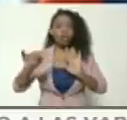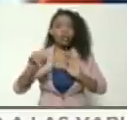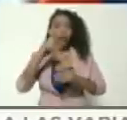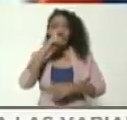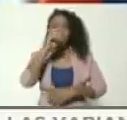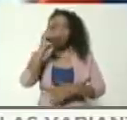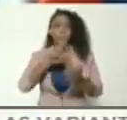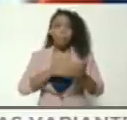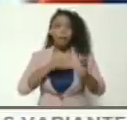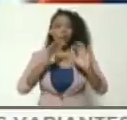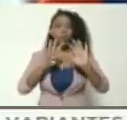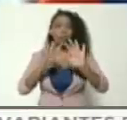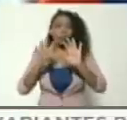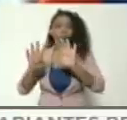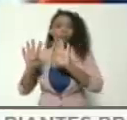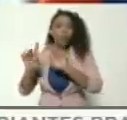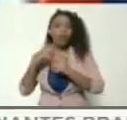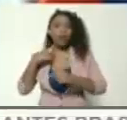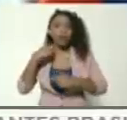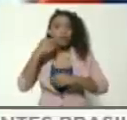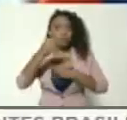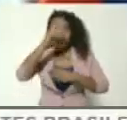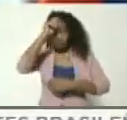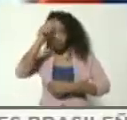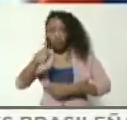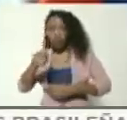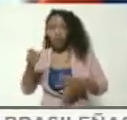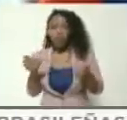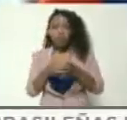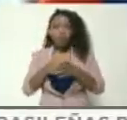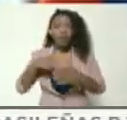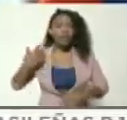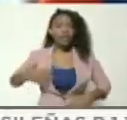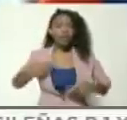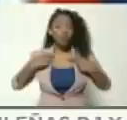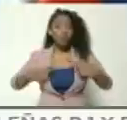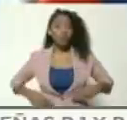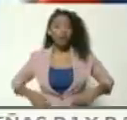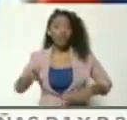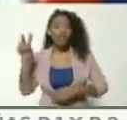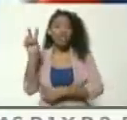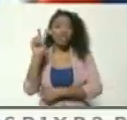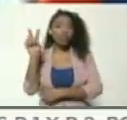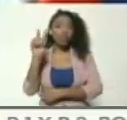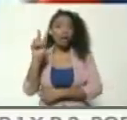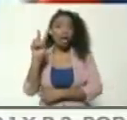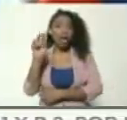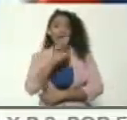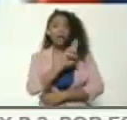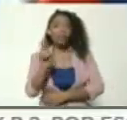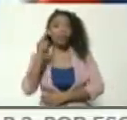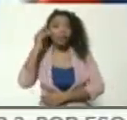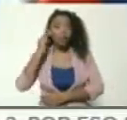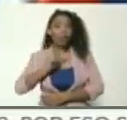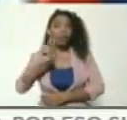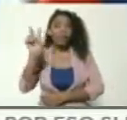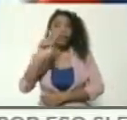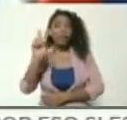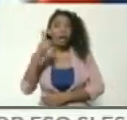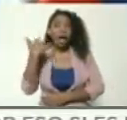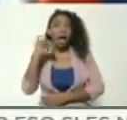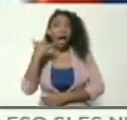1999, donde nos honró presidir la Comisión de Derechos Humanos, Venezuela, la República Bolivariana de Venezuela,